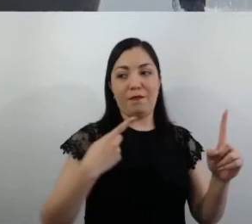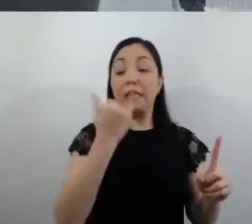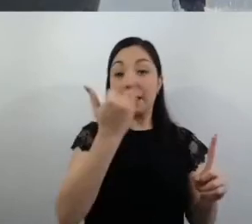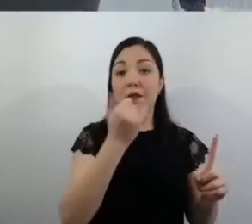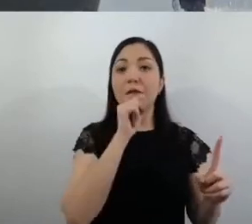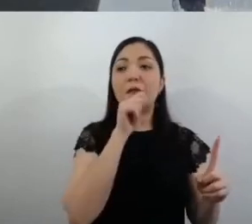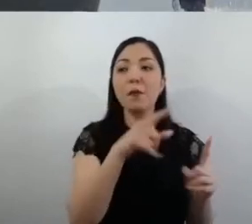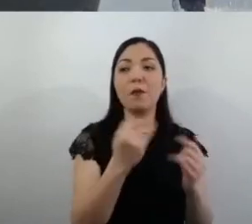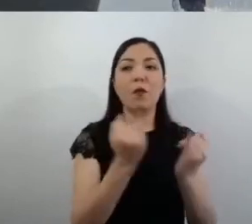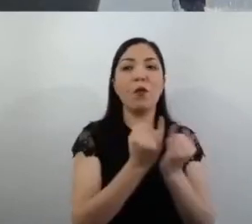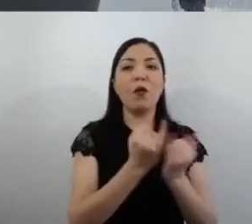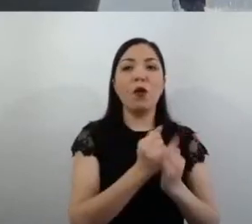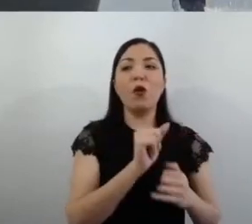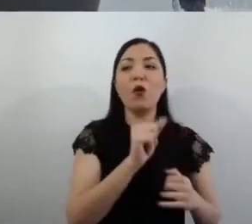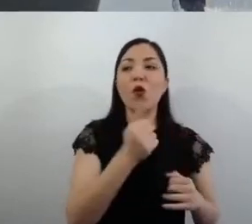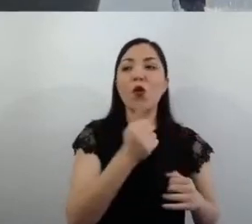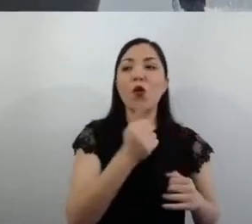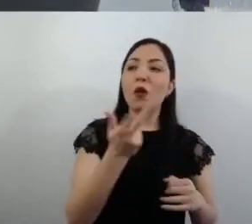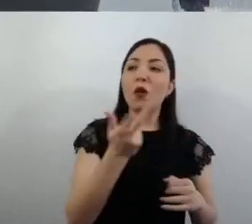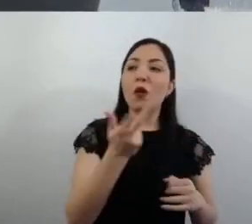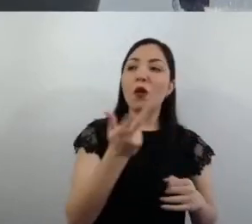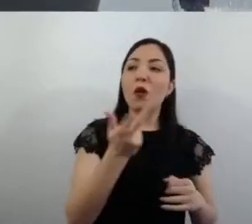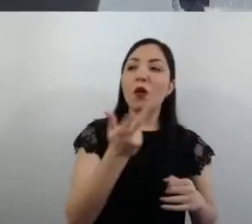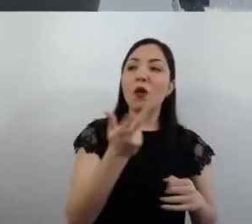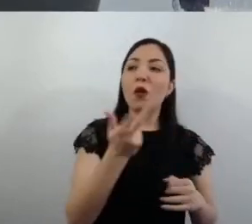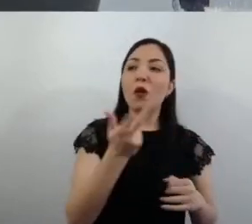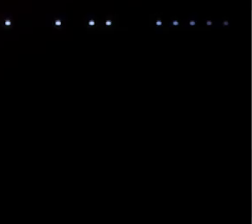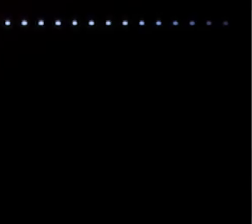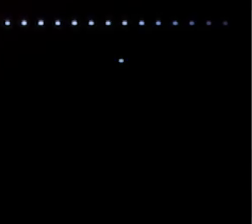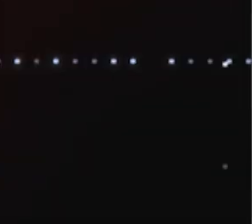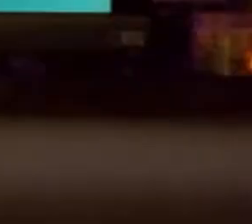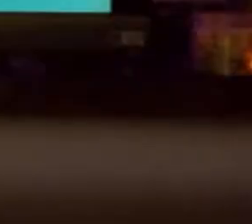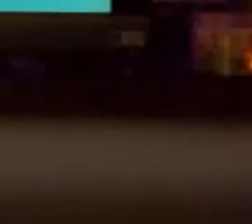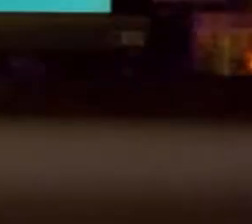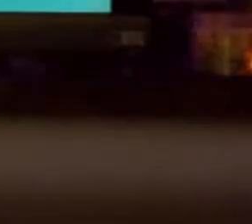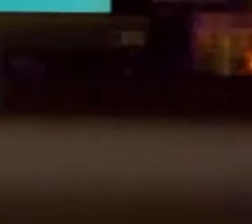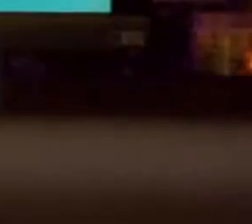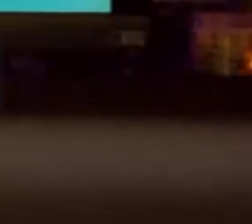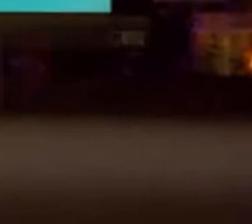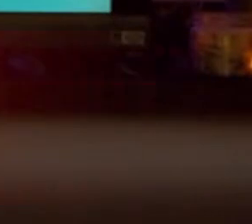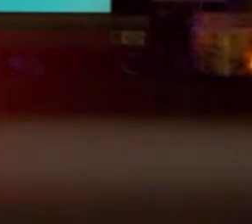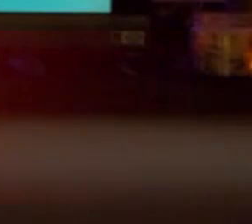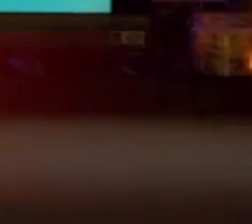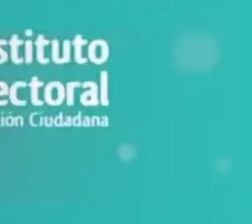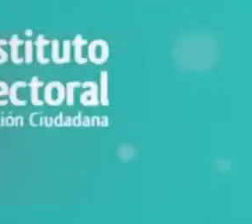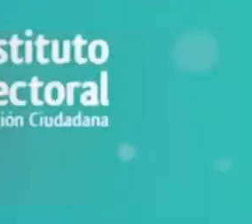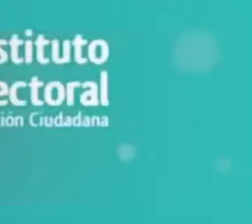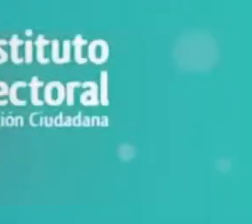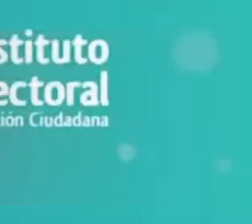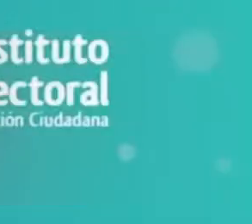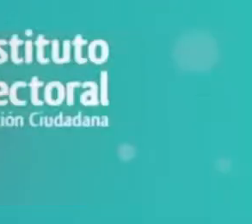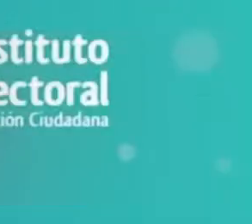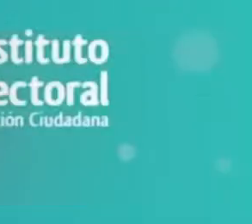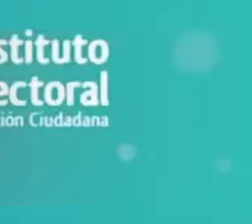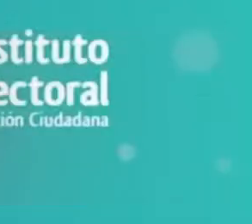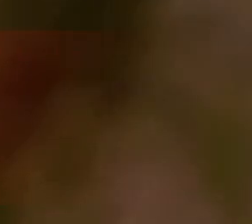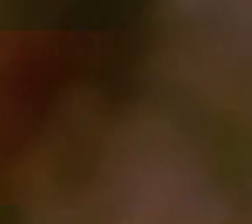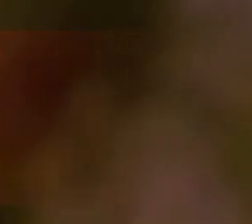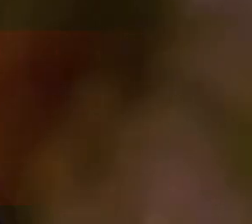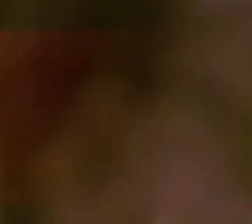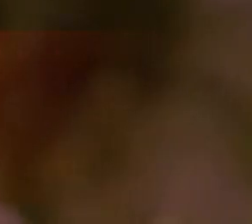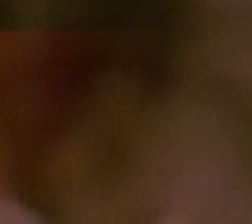encuestadora proyecta una realidad exactamente a la inversa UDG TV Canal 44 Elizabeth